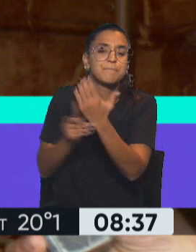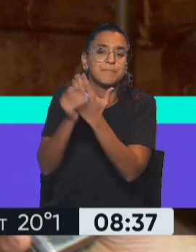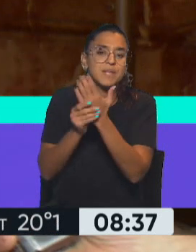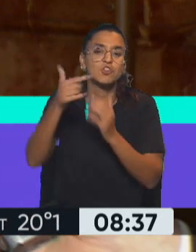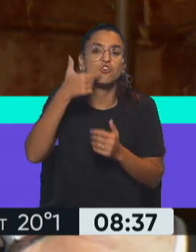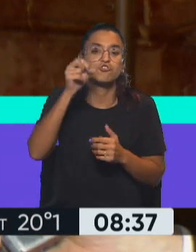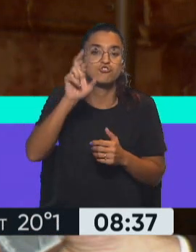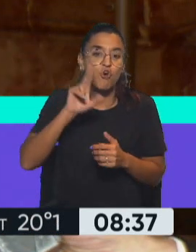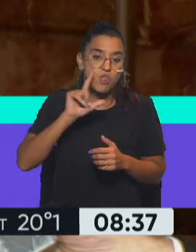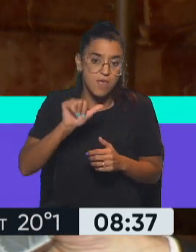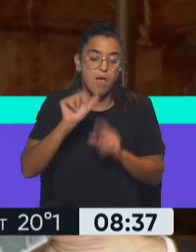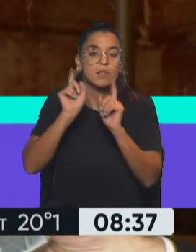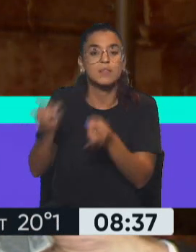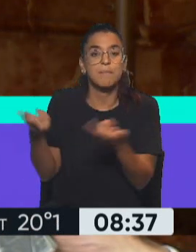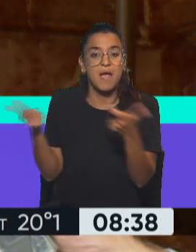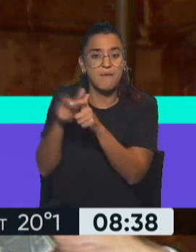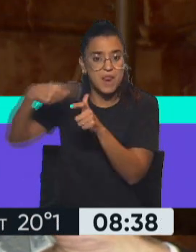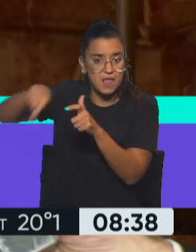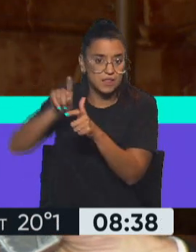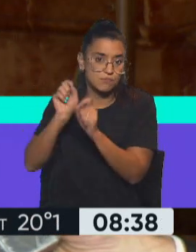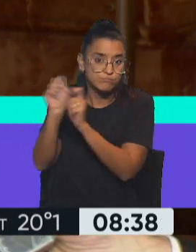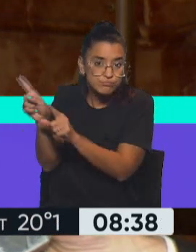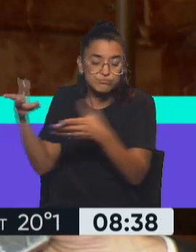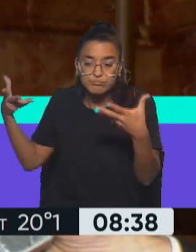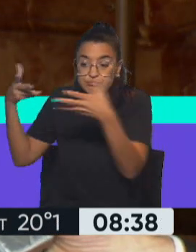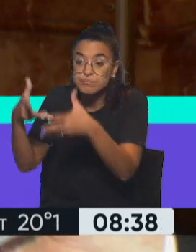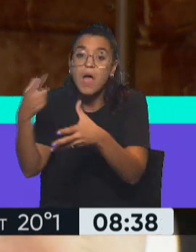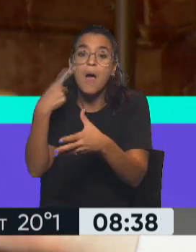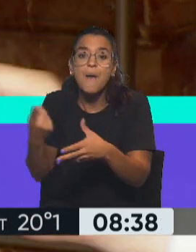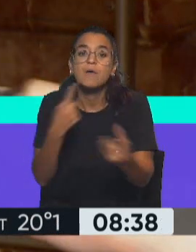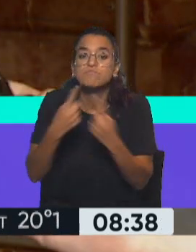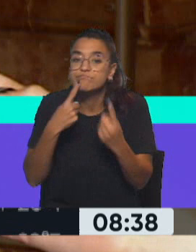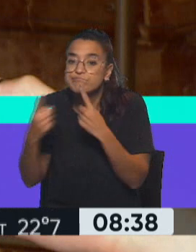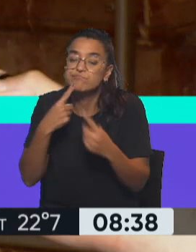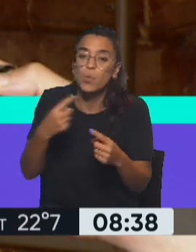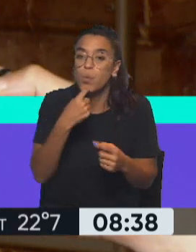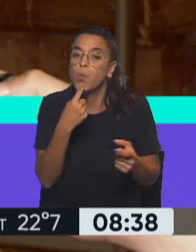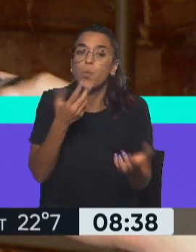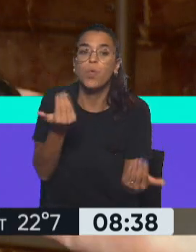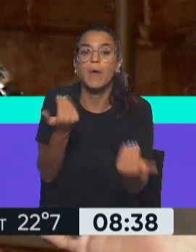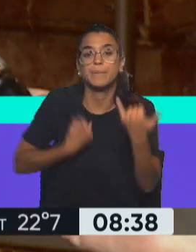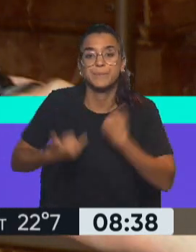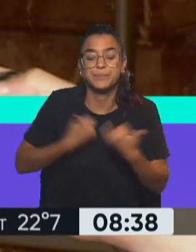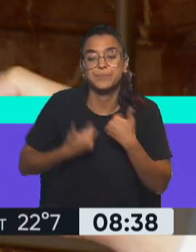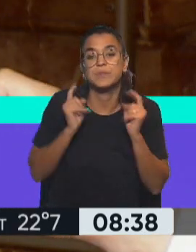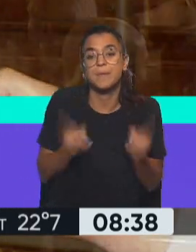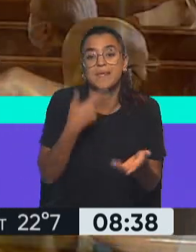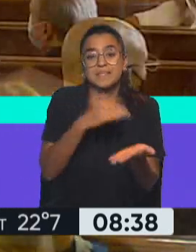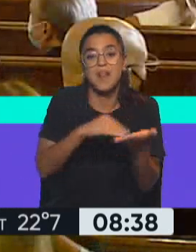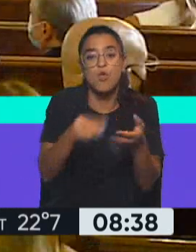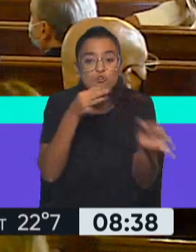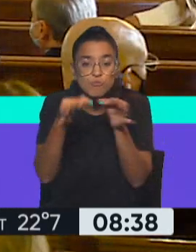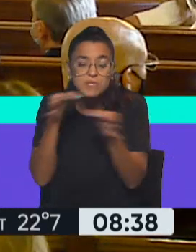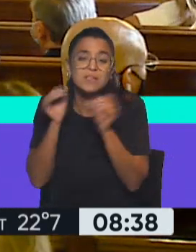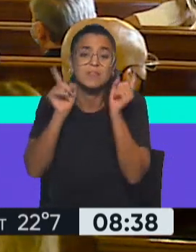soria con su gabinete a los fines de evacuar dudas y poder conversar con los senadores como sí también